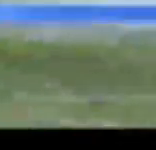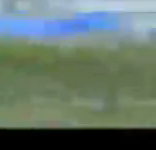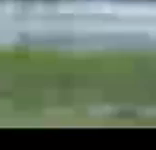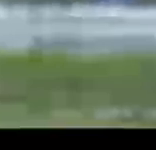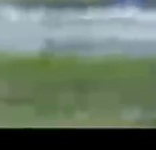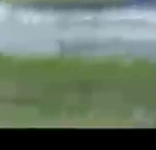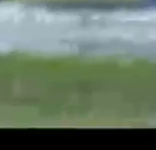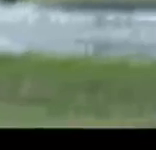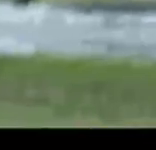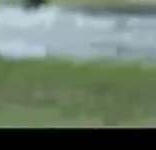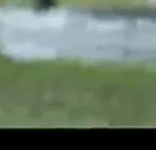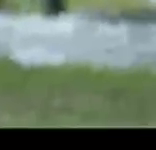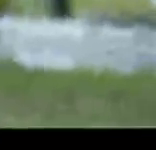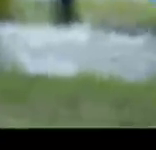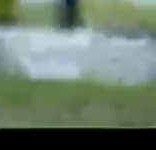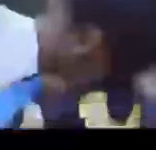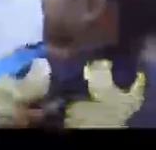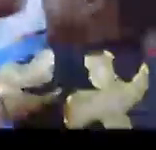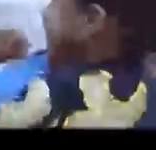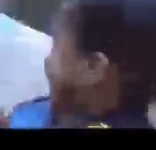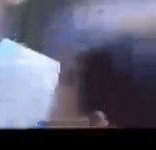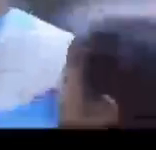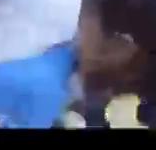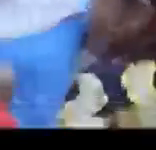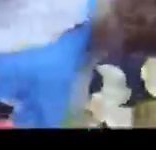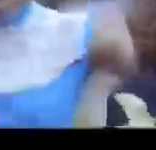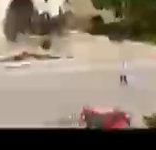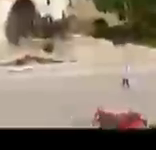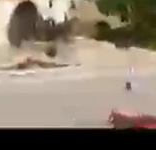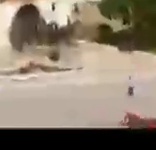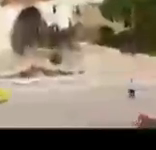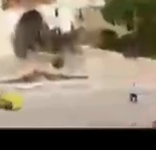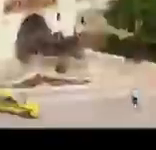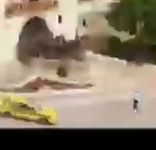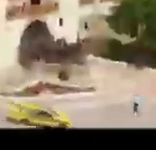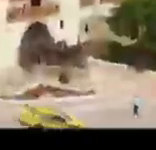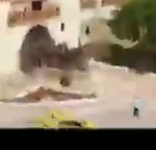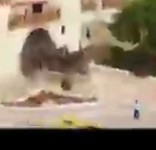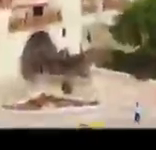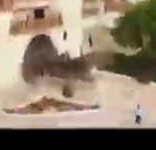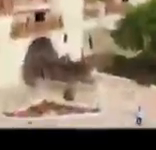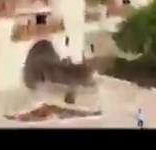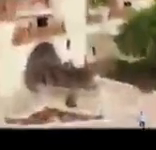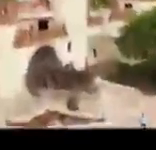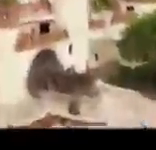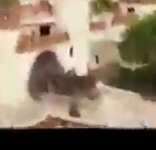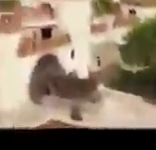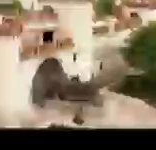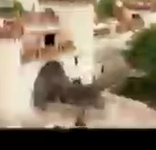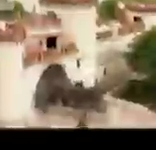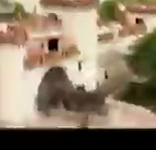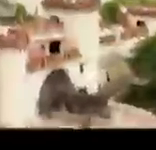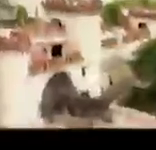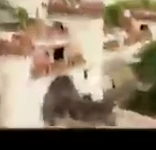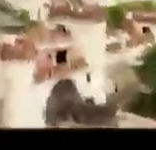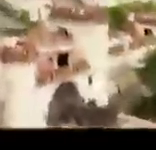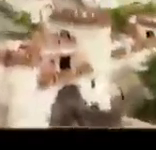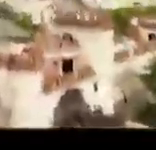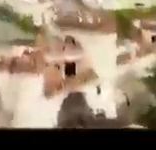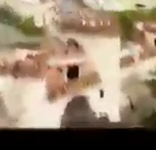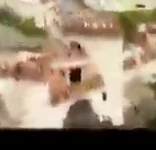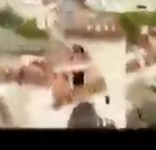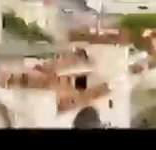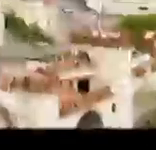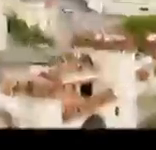puedes quitar todo, pero menos la gimnasia. Tu plan siempre es crecer. Y el nuestro